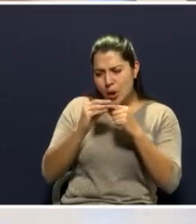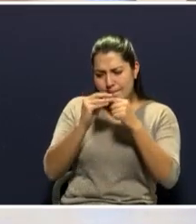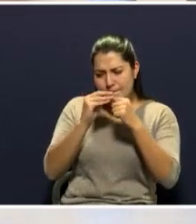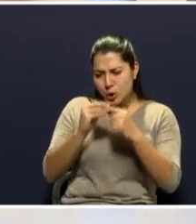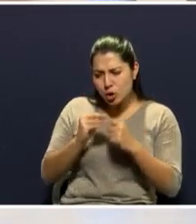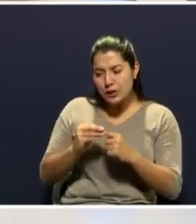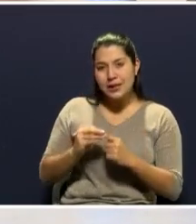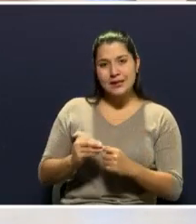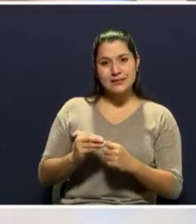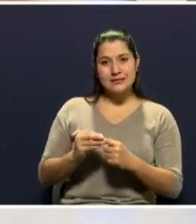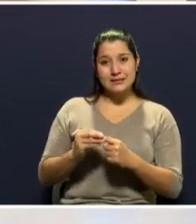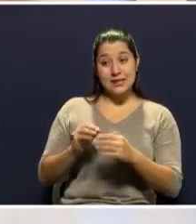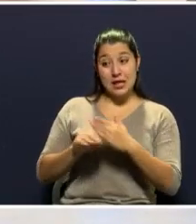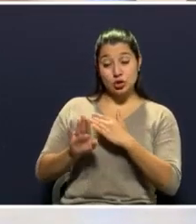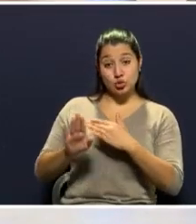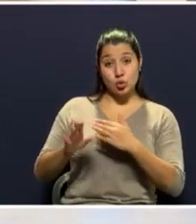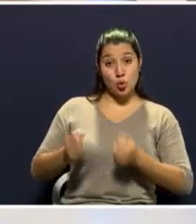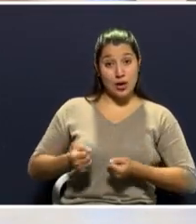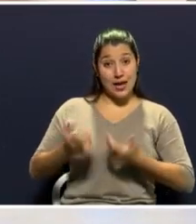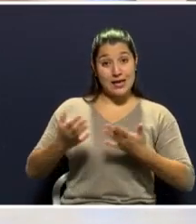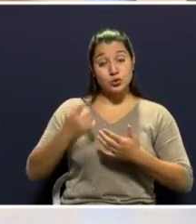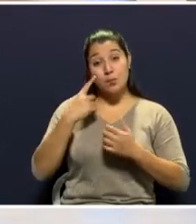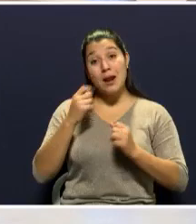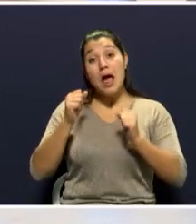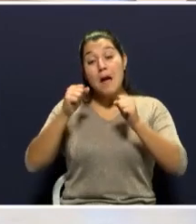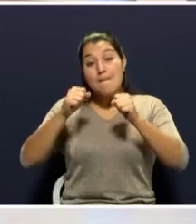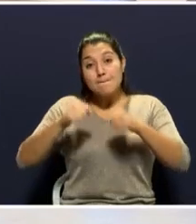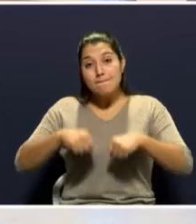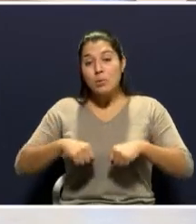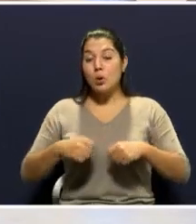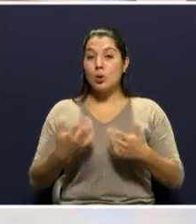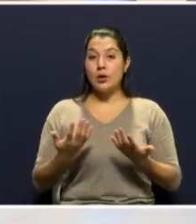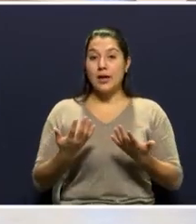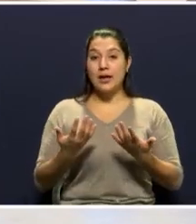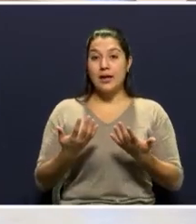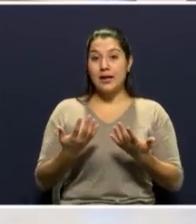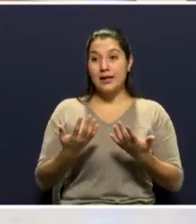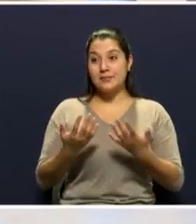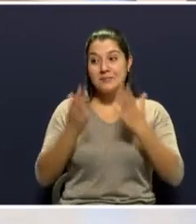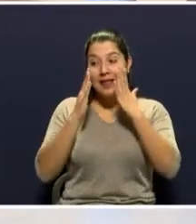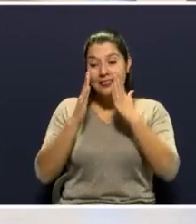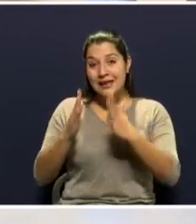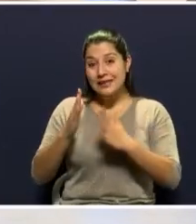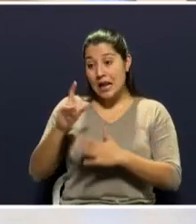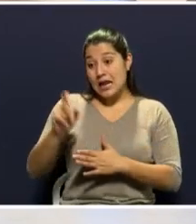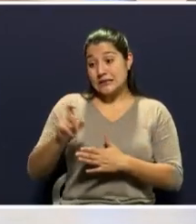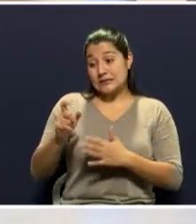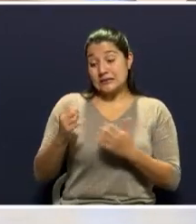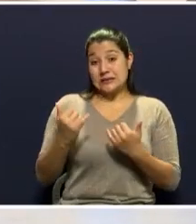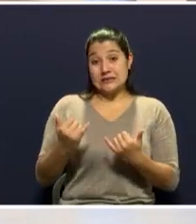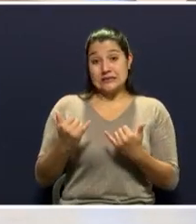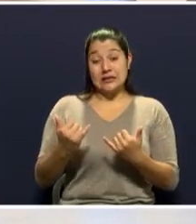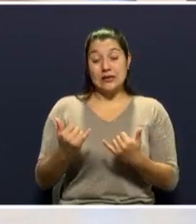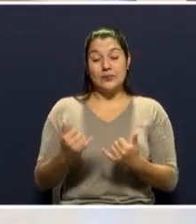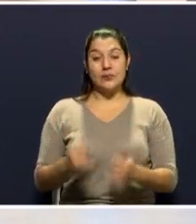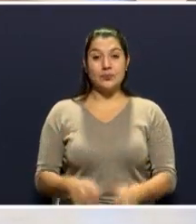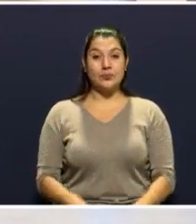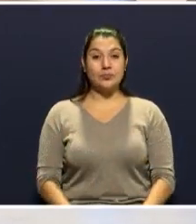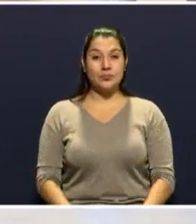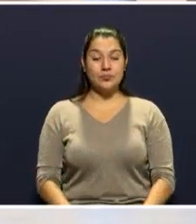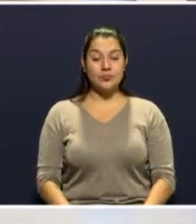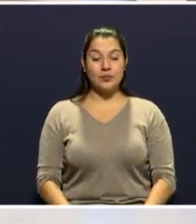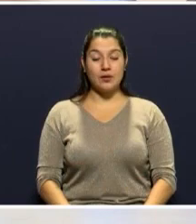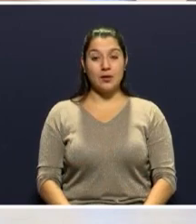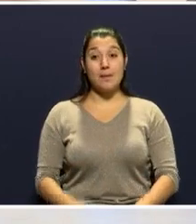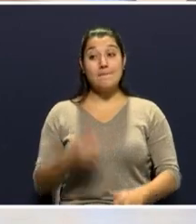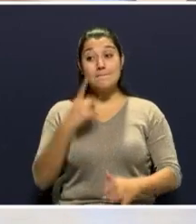partidas presupuestarias para reasignarlas de conformidad con los requerimientos que requiere propiamente esta cartera